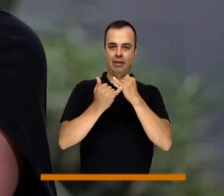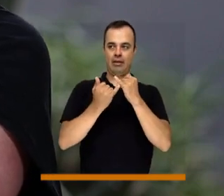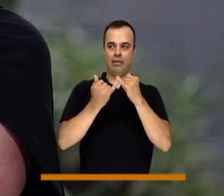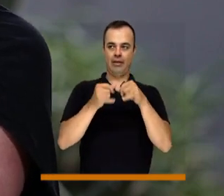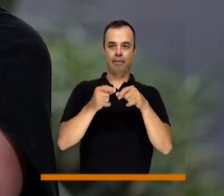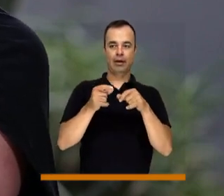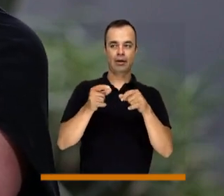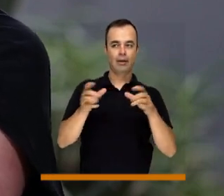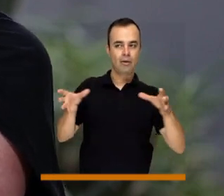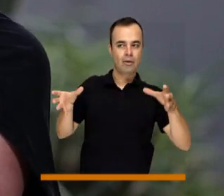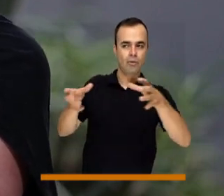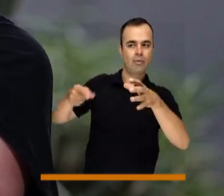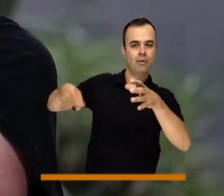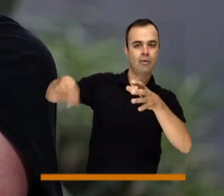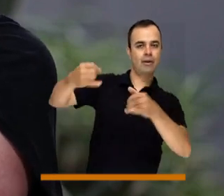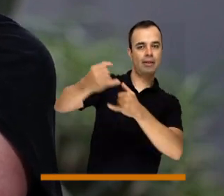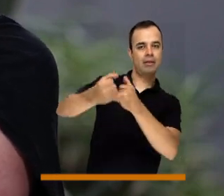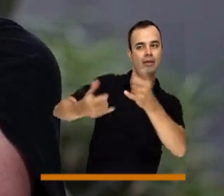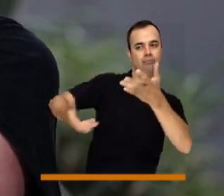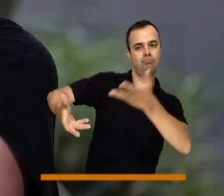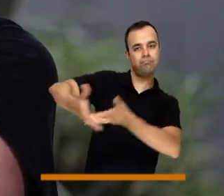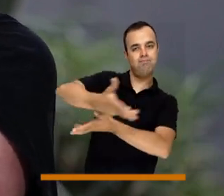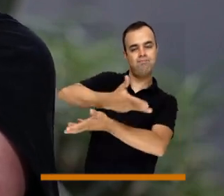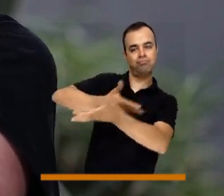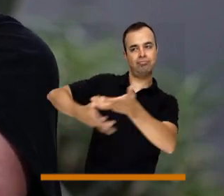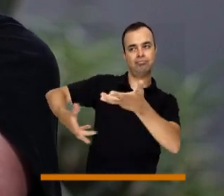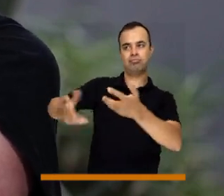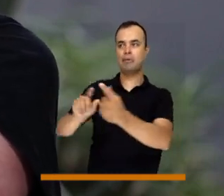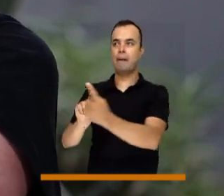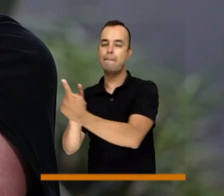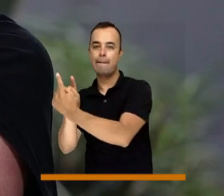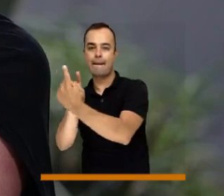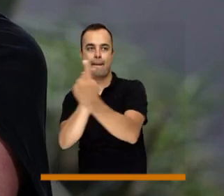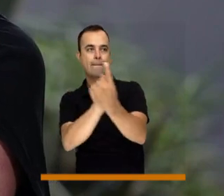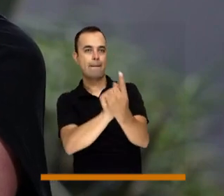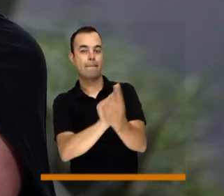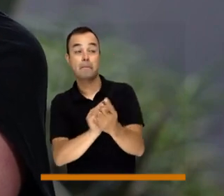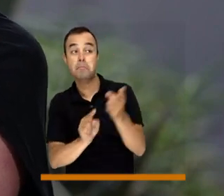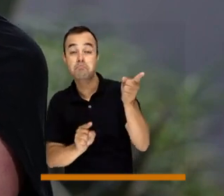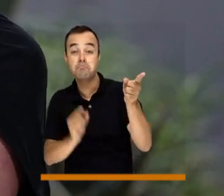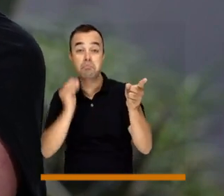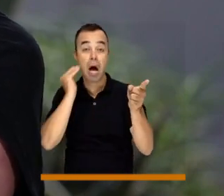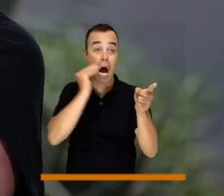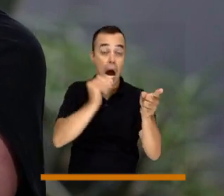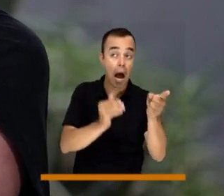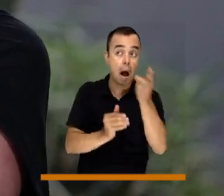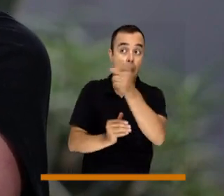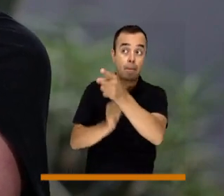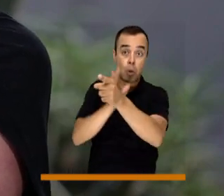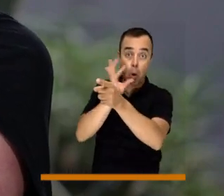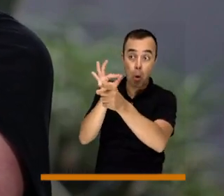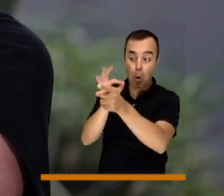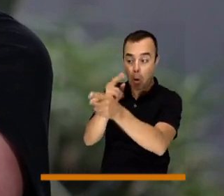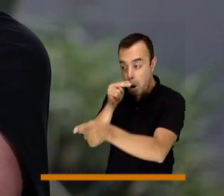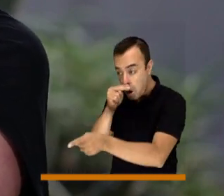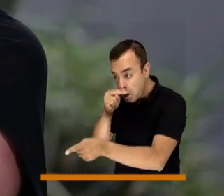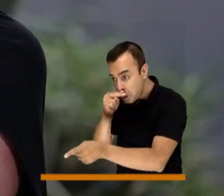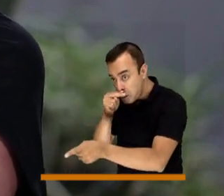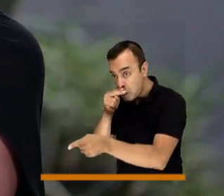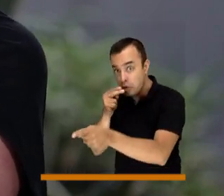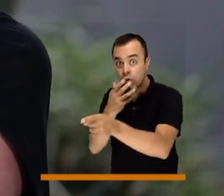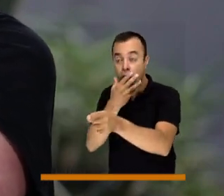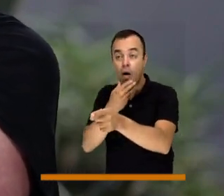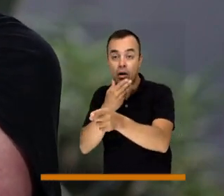en nosotros. ¿Cómo pensar en nosotros, en esos espacios en que nos encontramos con la señora, con el señor, con el